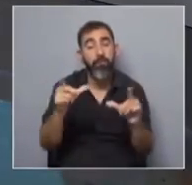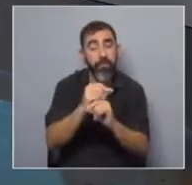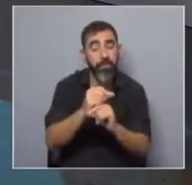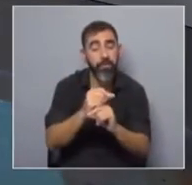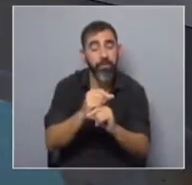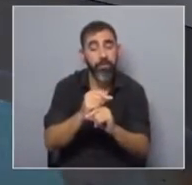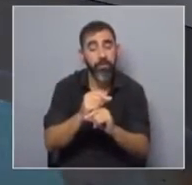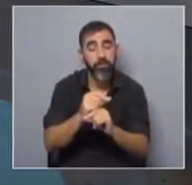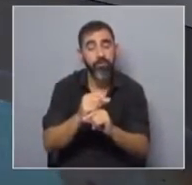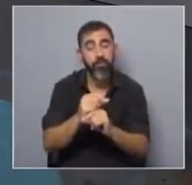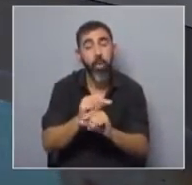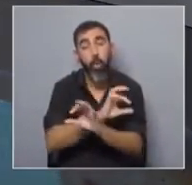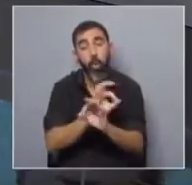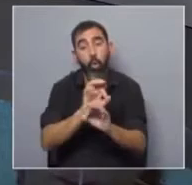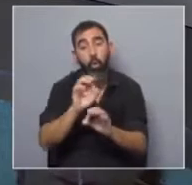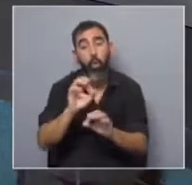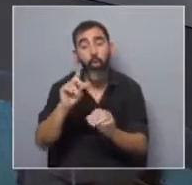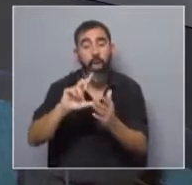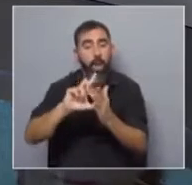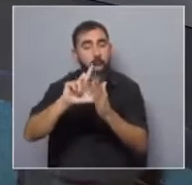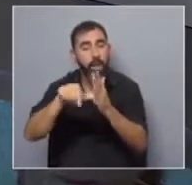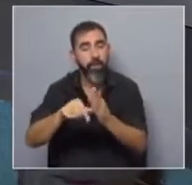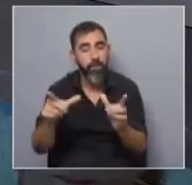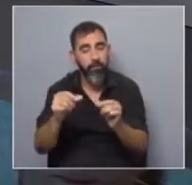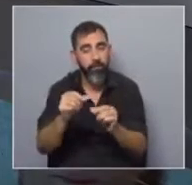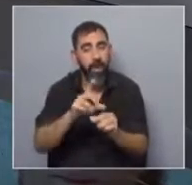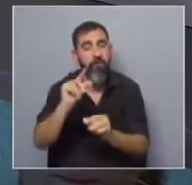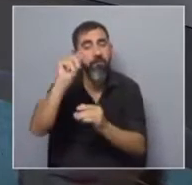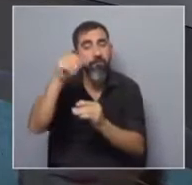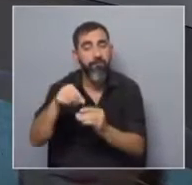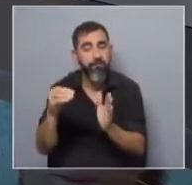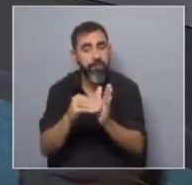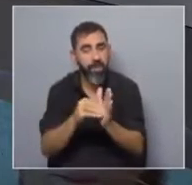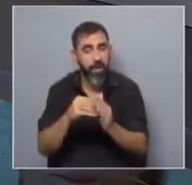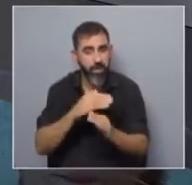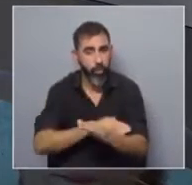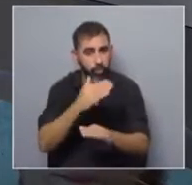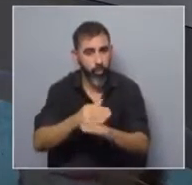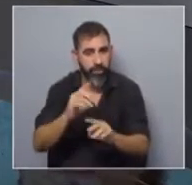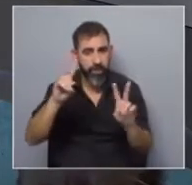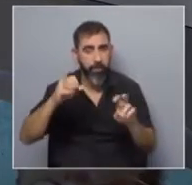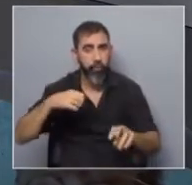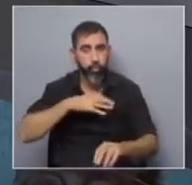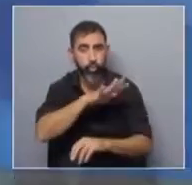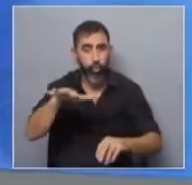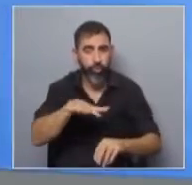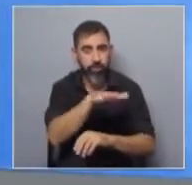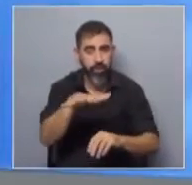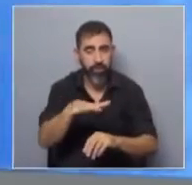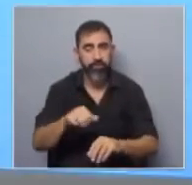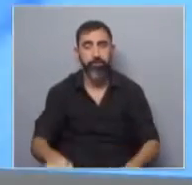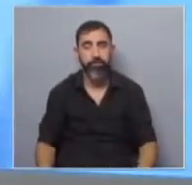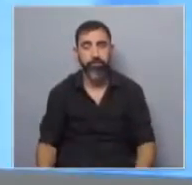mismo tiempo que la pandemia, otras más lentas. ¿Hay secuelas permanentes de la pandemia en lo social? Es muy